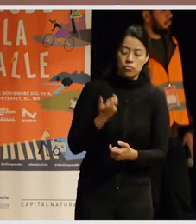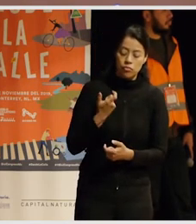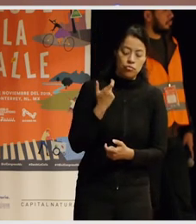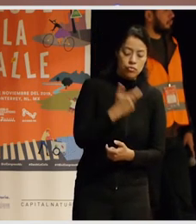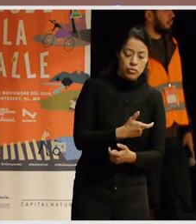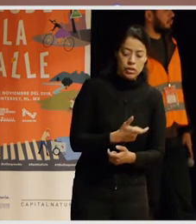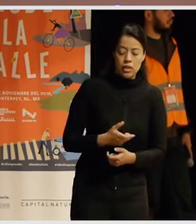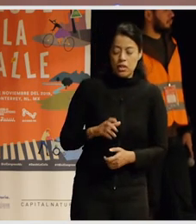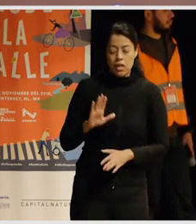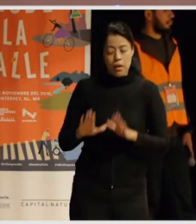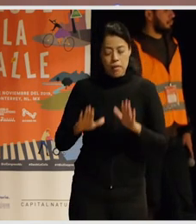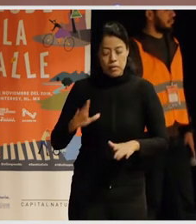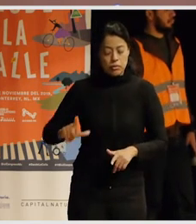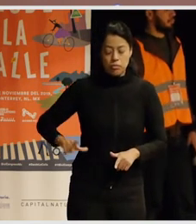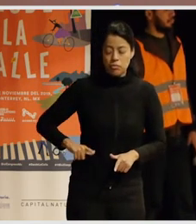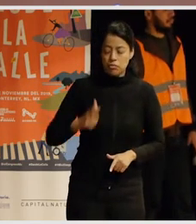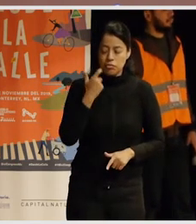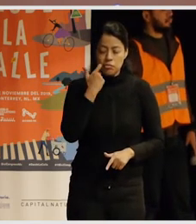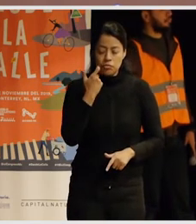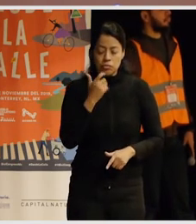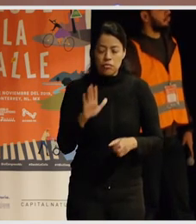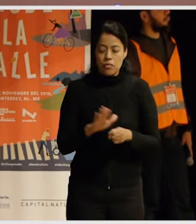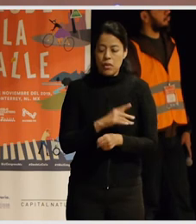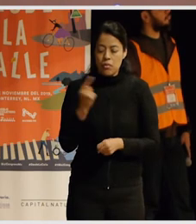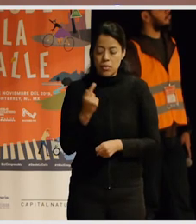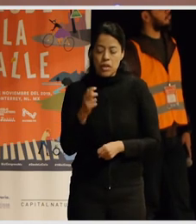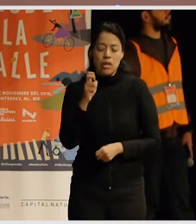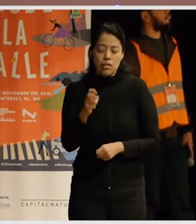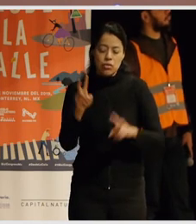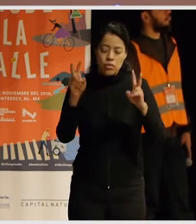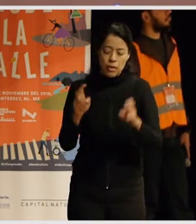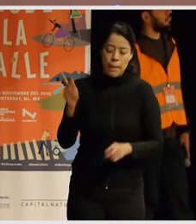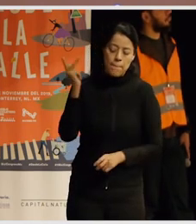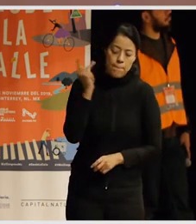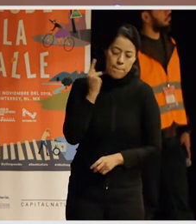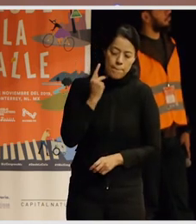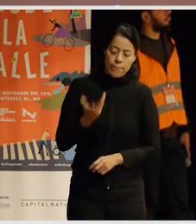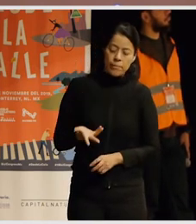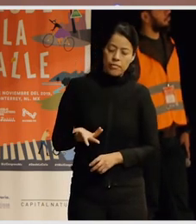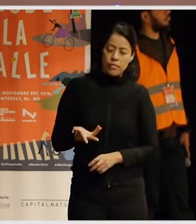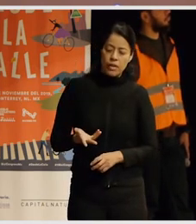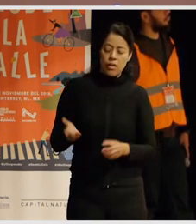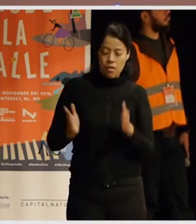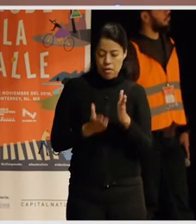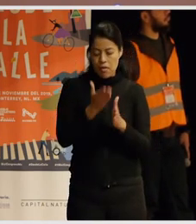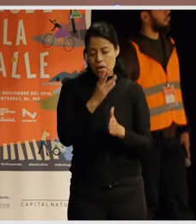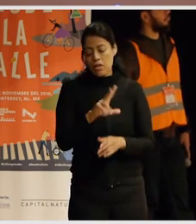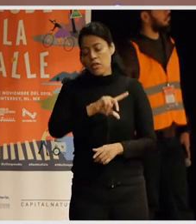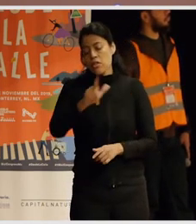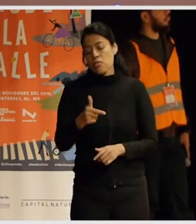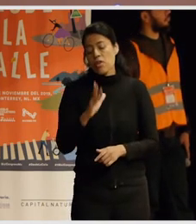lo que muchos gobiernos a veces temen porque dicen bueno es que esto es político y ponemos está esta infraestructura y luego no